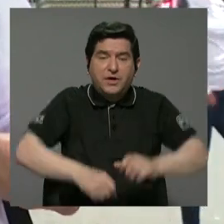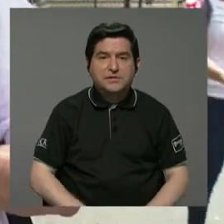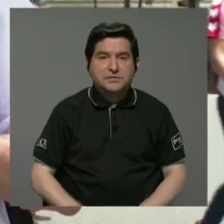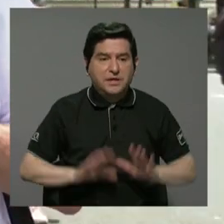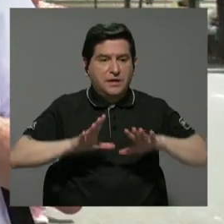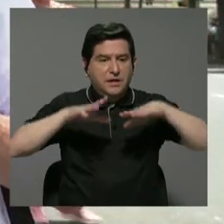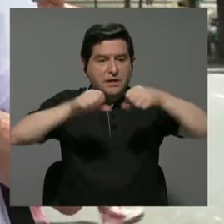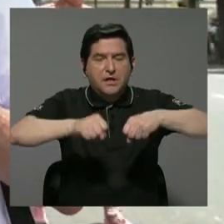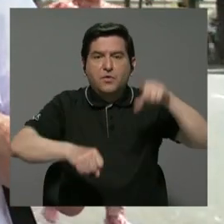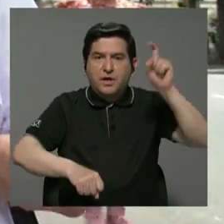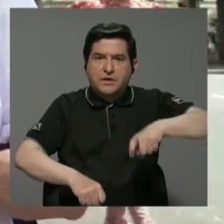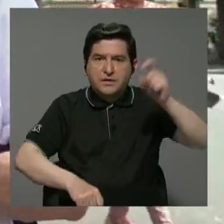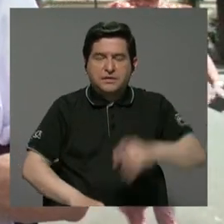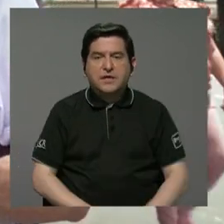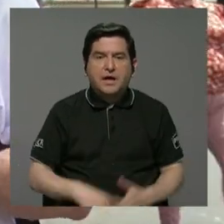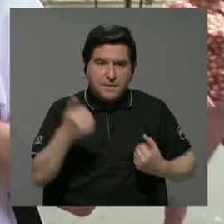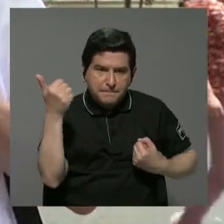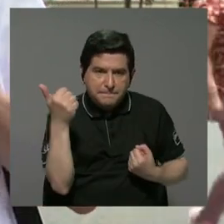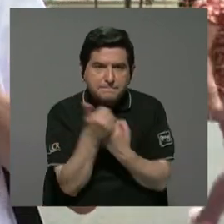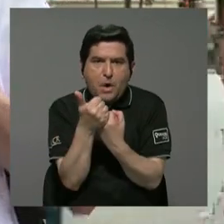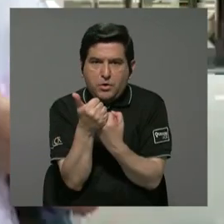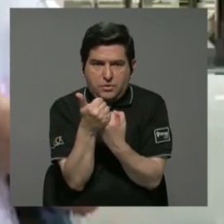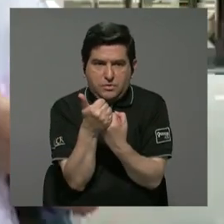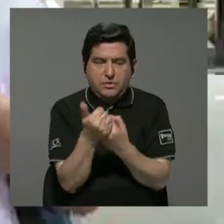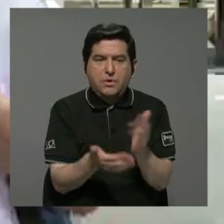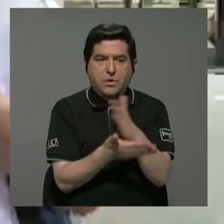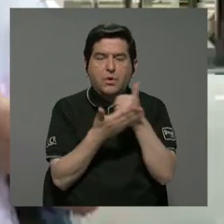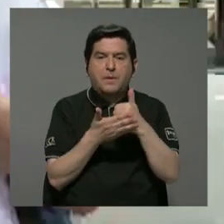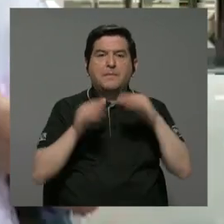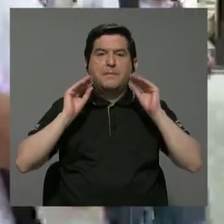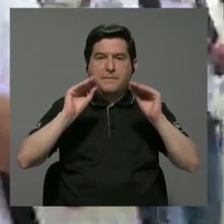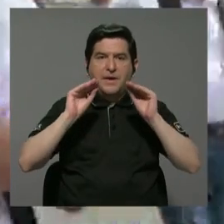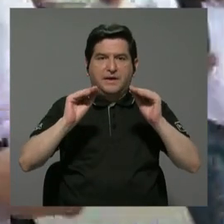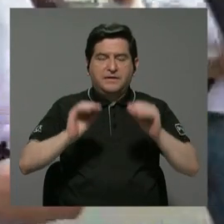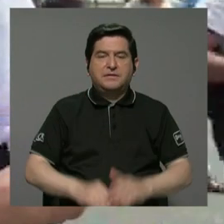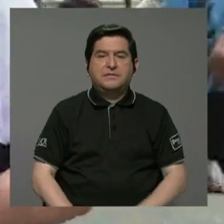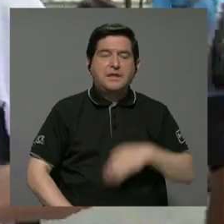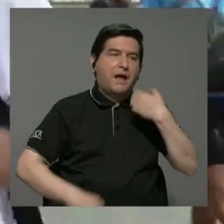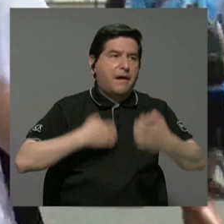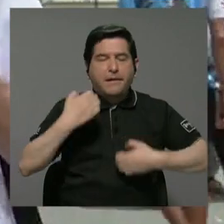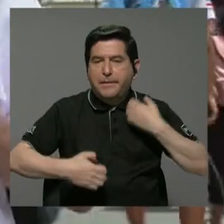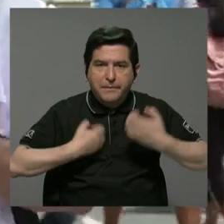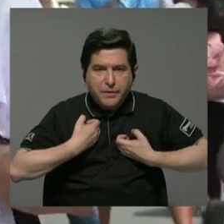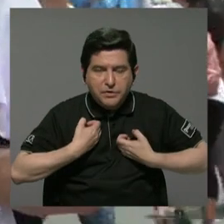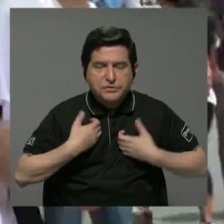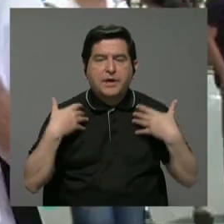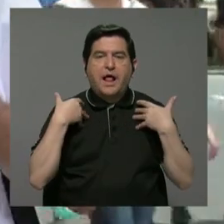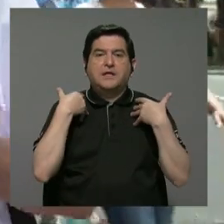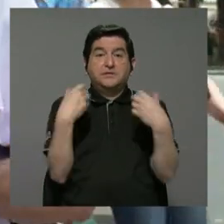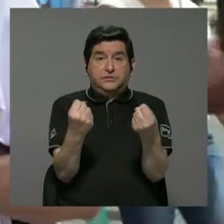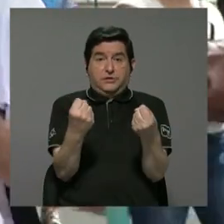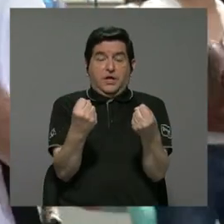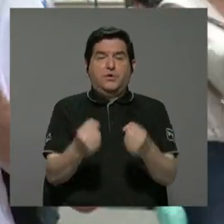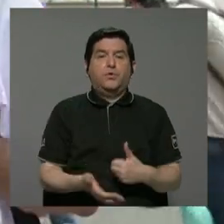graduarlos necesitamos darles un apoyo en la parte educativa, emocional, de salud y en becas y